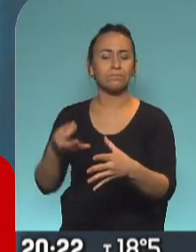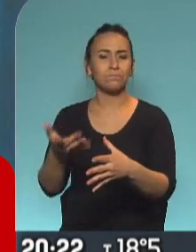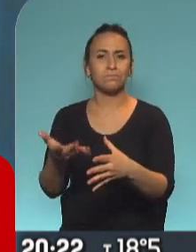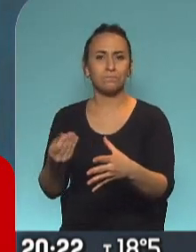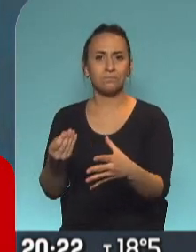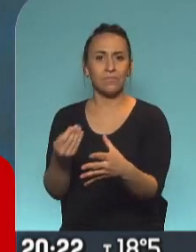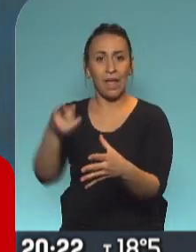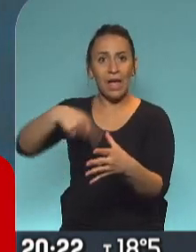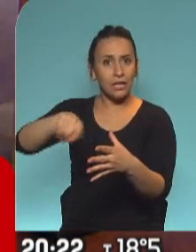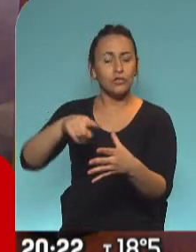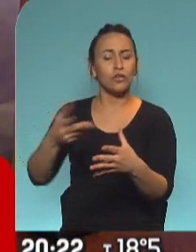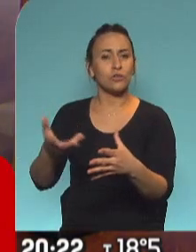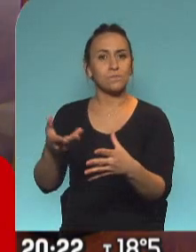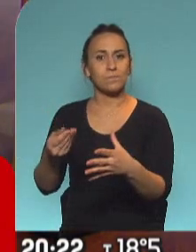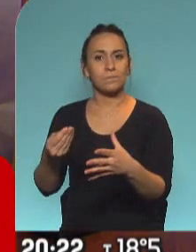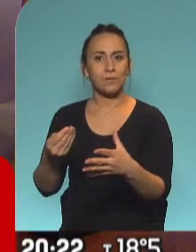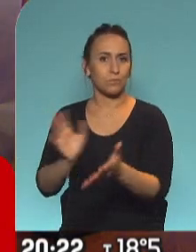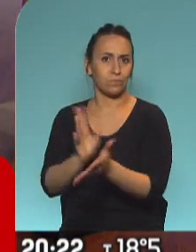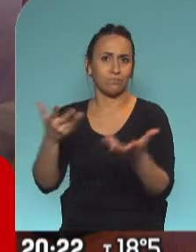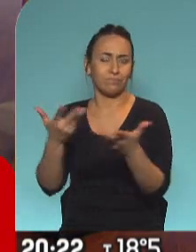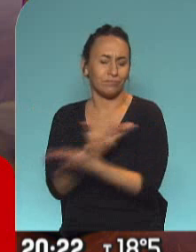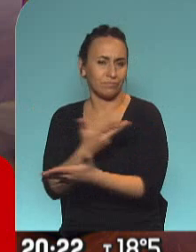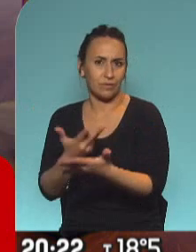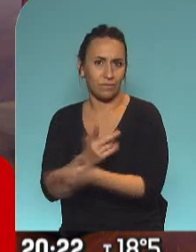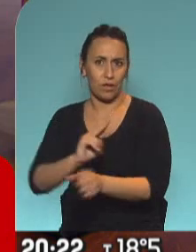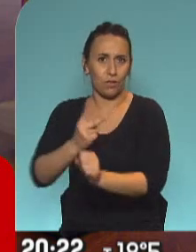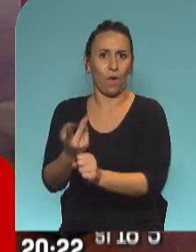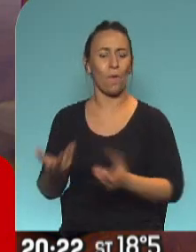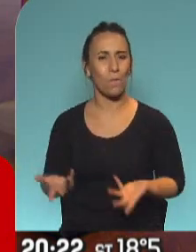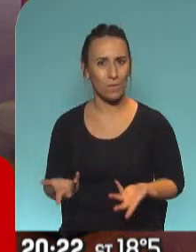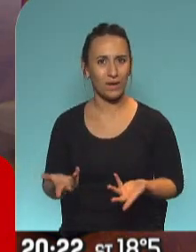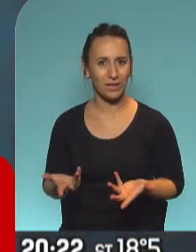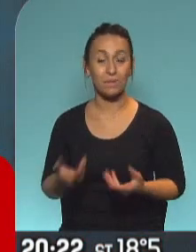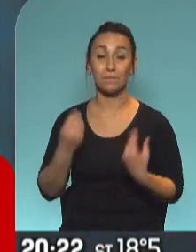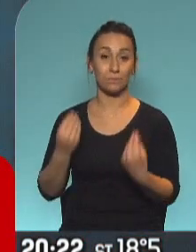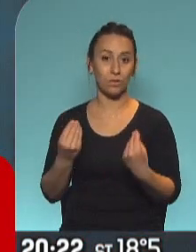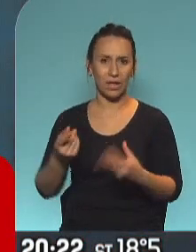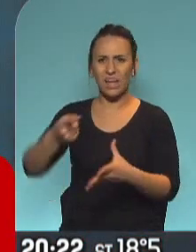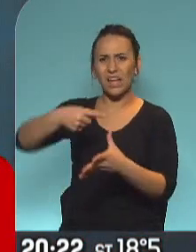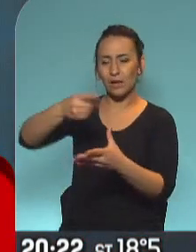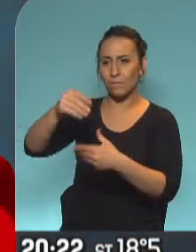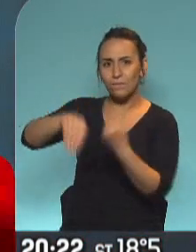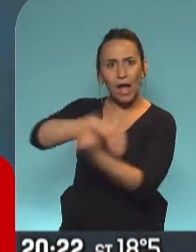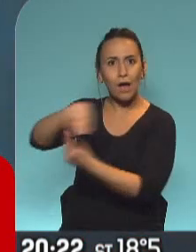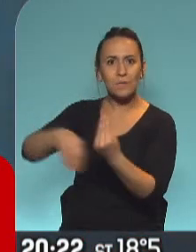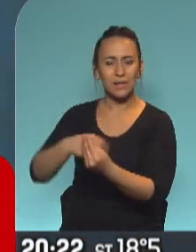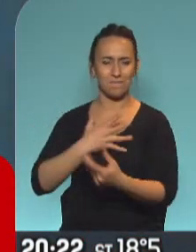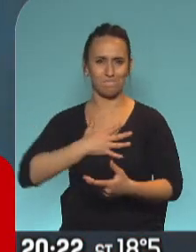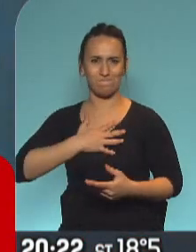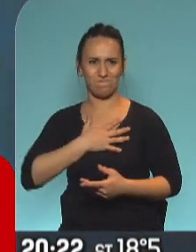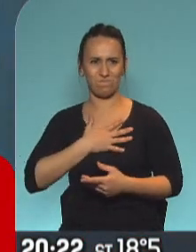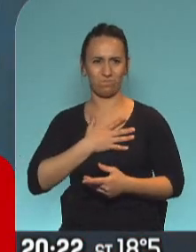las víctimas por segunda oportunidad, ¿no? ¿Por qué los familiares sentían la sospecha en su momento, en junio, hasta